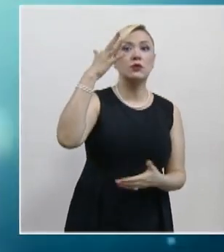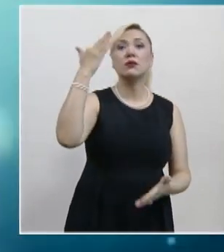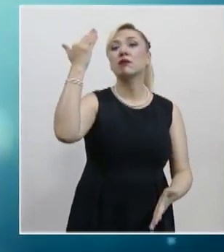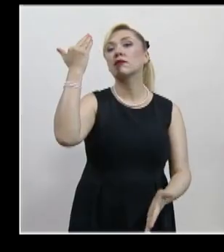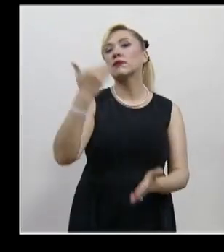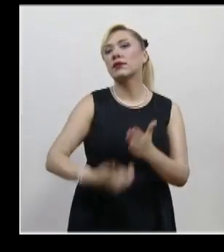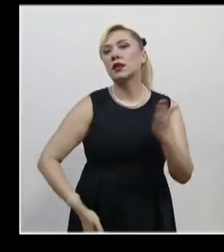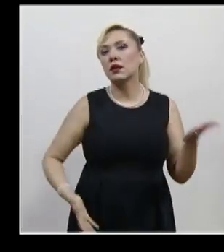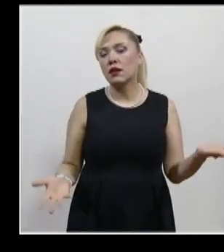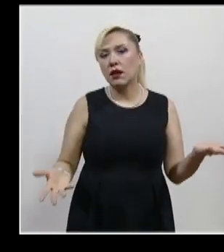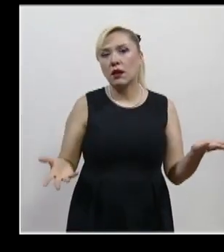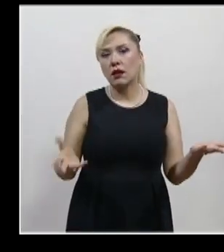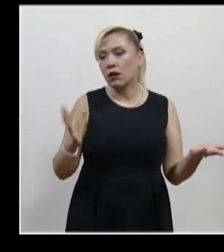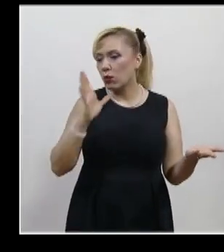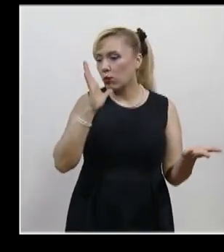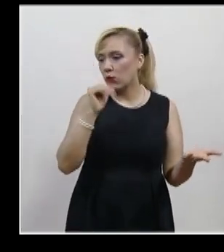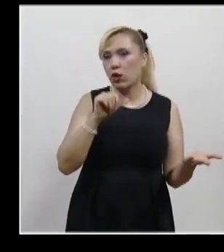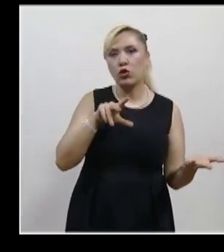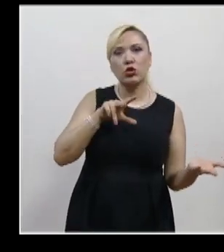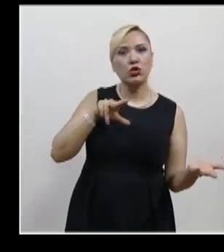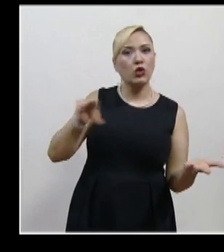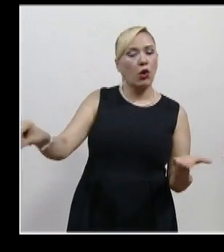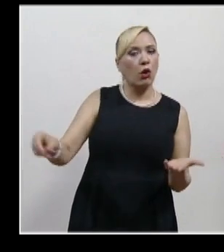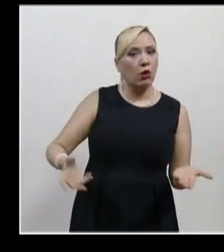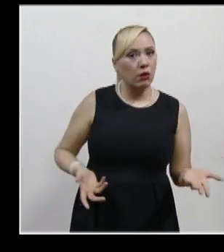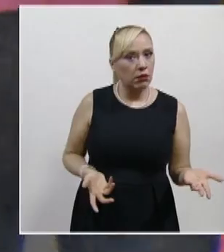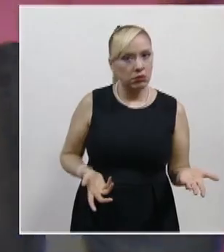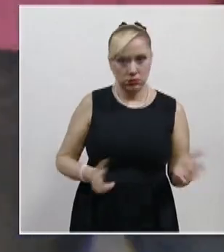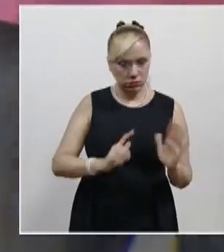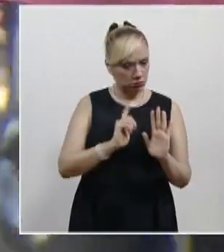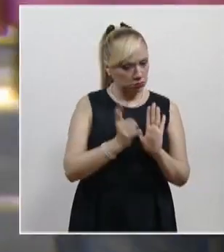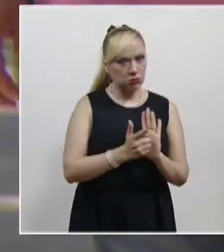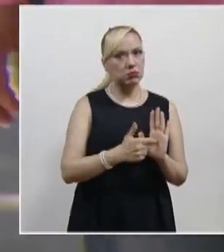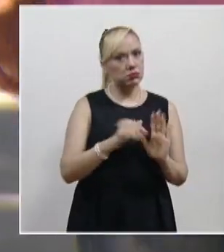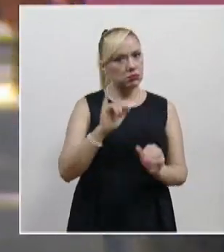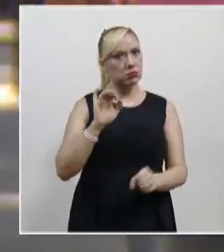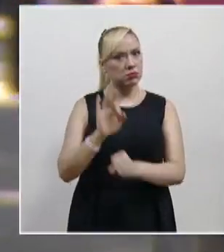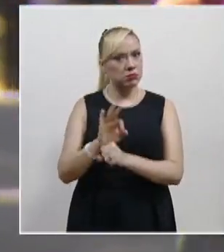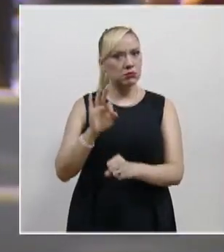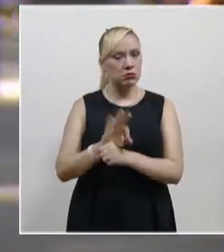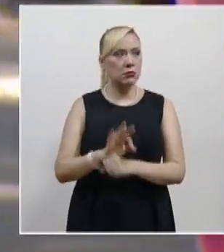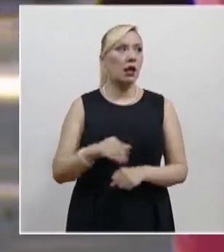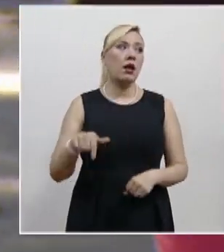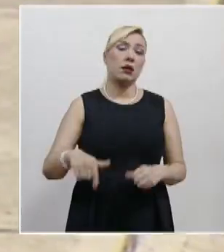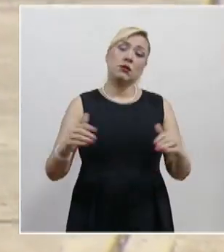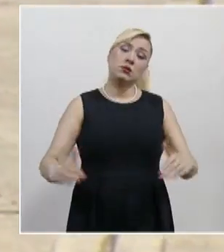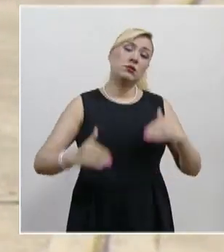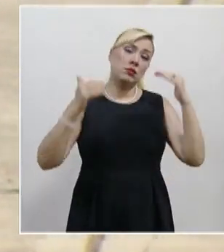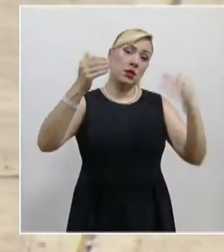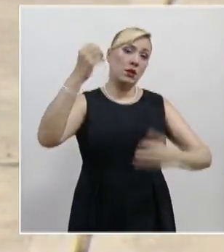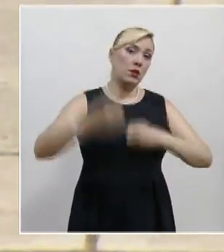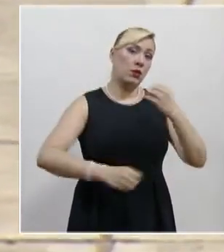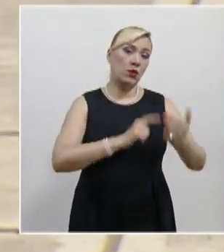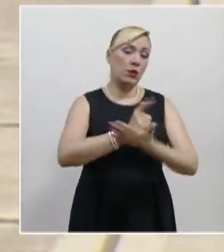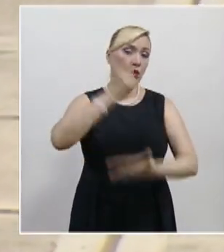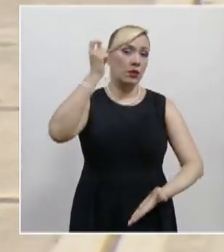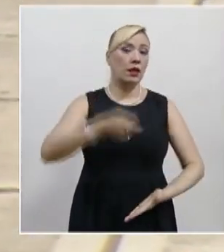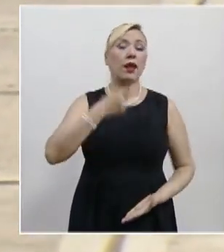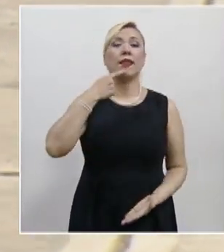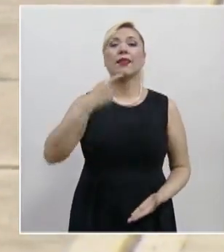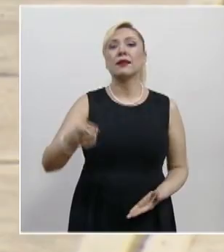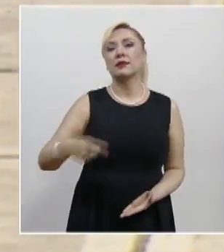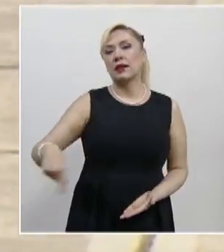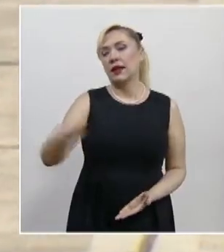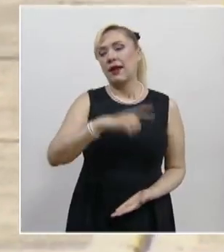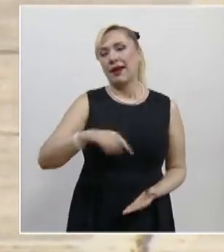interés no puede ser invocada como causa de improcedencia. Explicó que de acuerdo con un criterio de la Suprema Corte, estableció que el interés